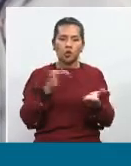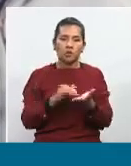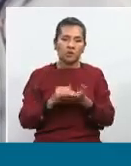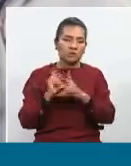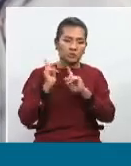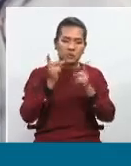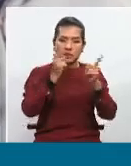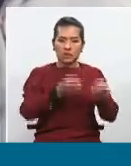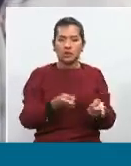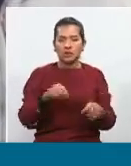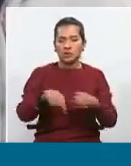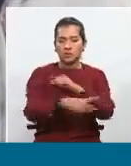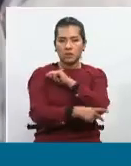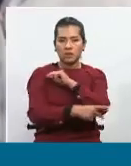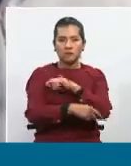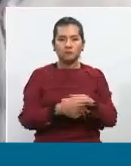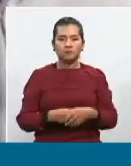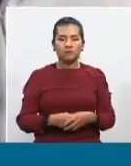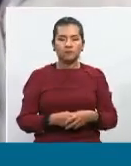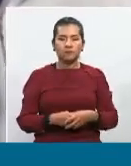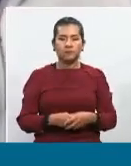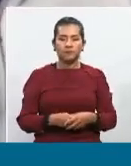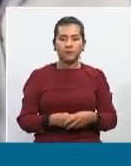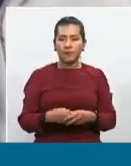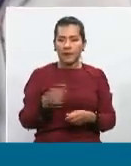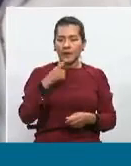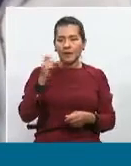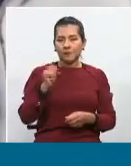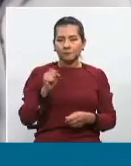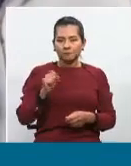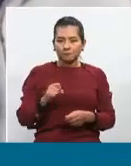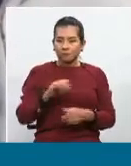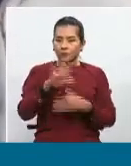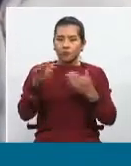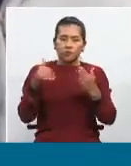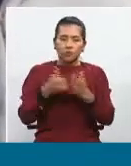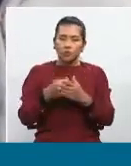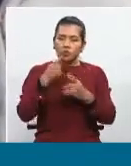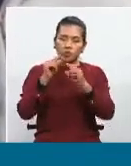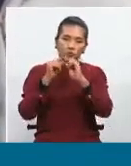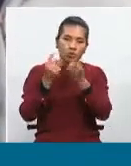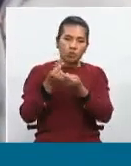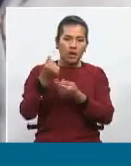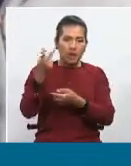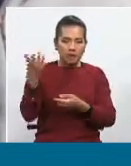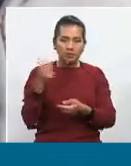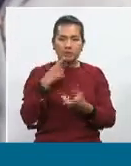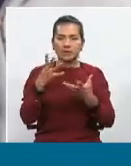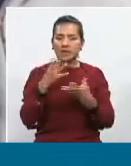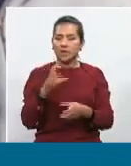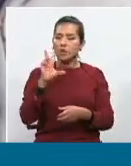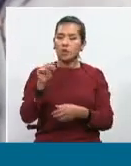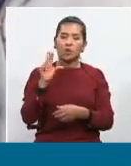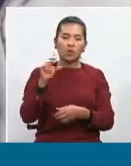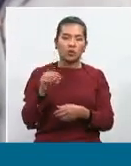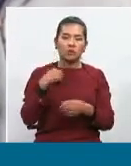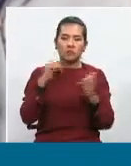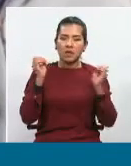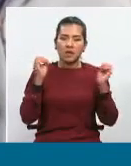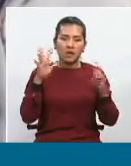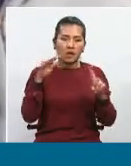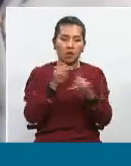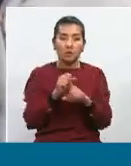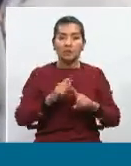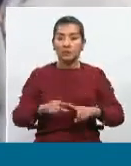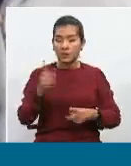país? Sí, es tratar de negar lo innegable, ¿no? Yo quiero destacar el trabajo del doctor Paulo